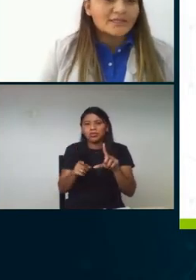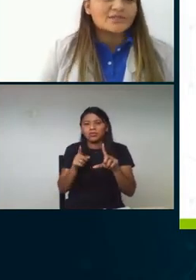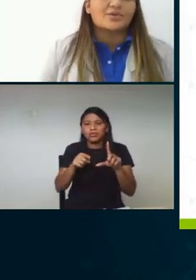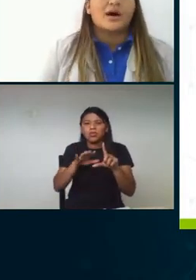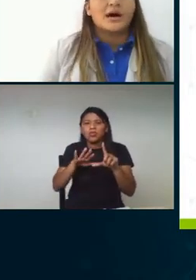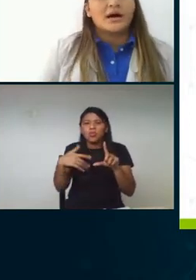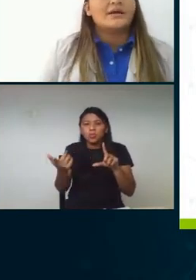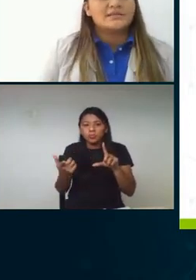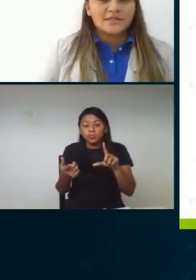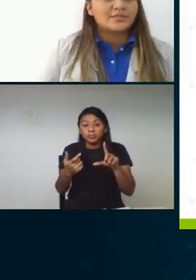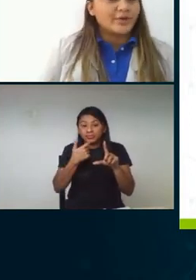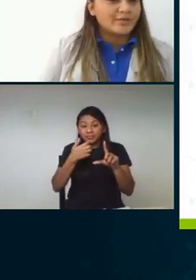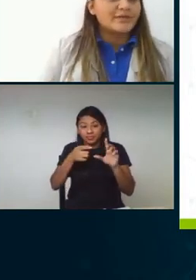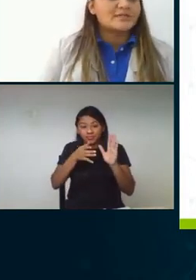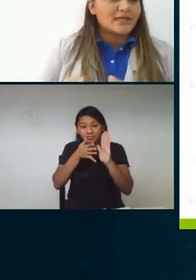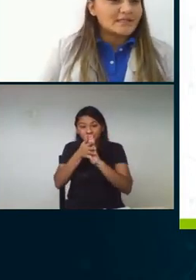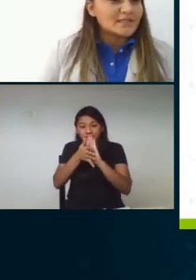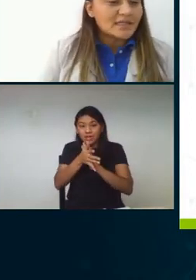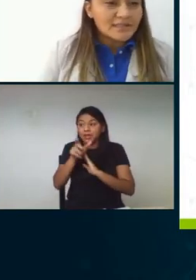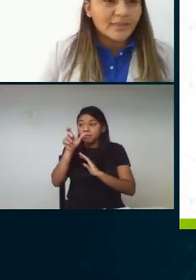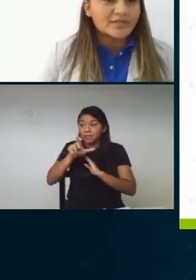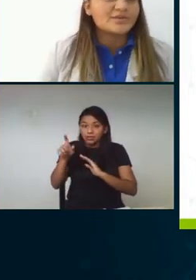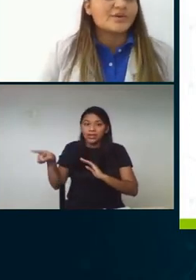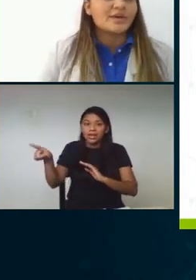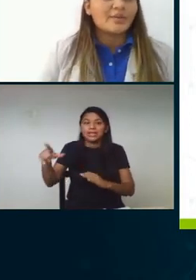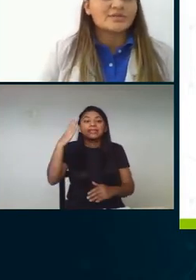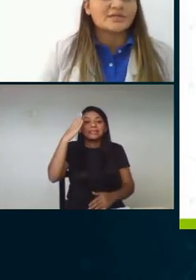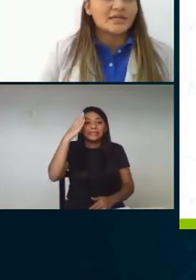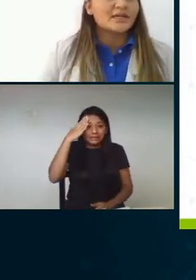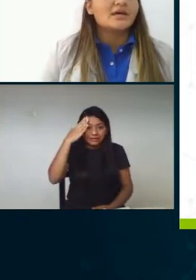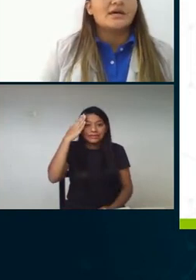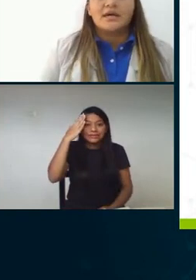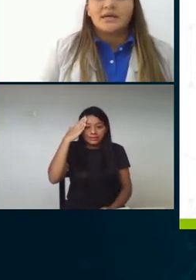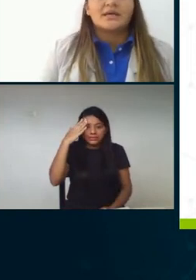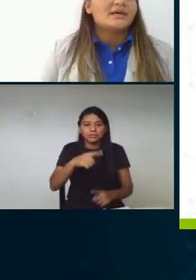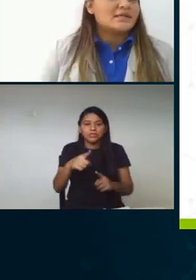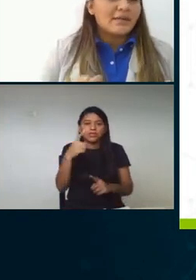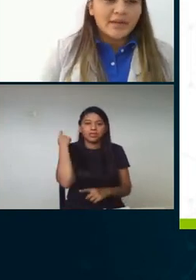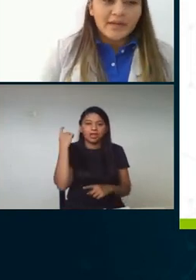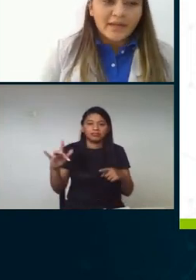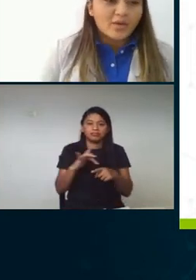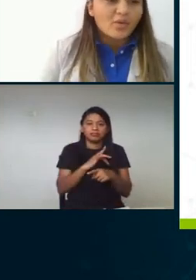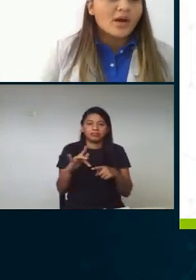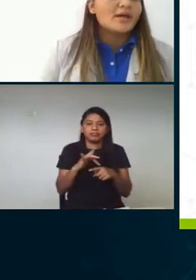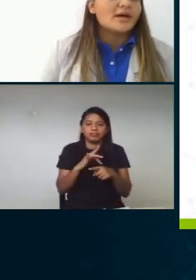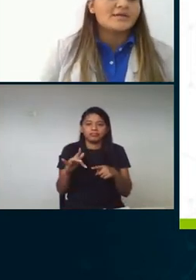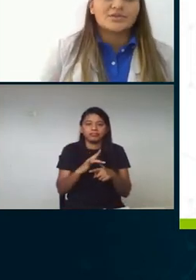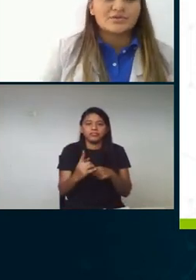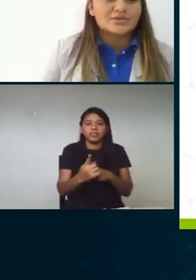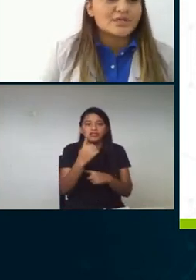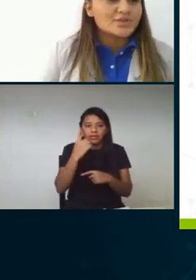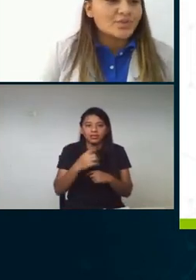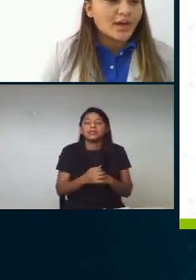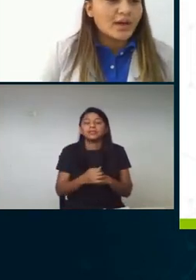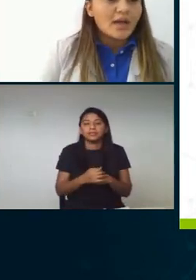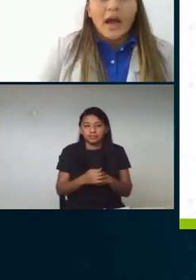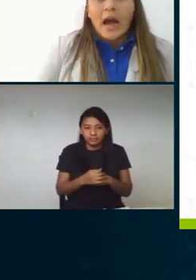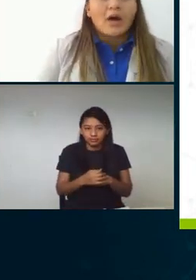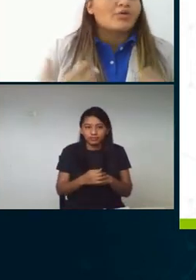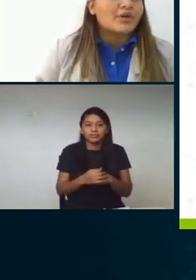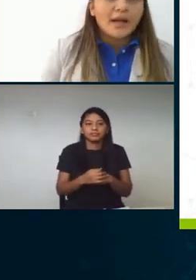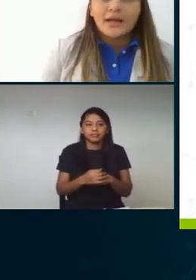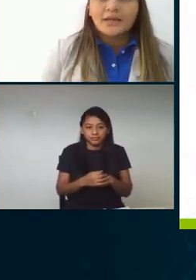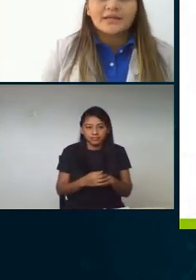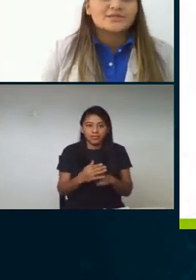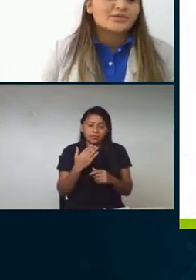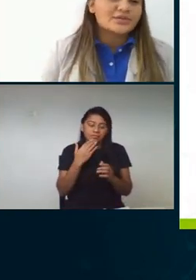al contexto, a decir, bueno, esta es la separación que vamos a hacer, es la manera adecuada, esto nos ayuda